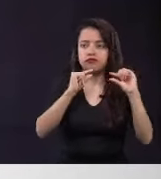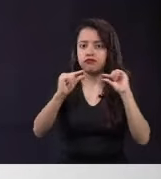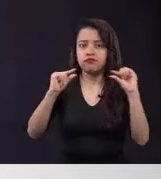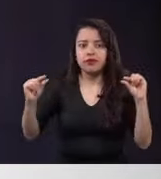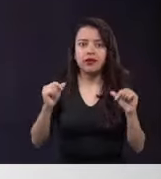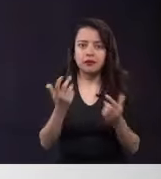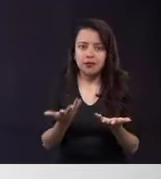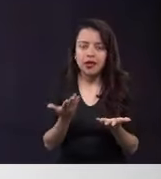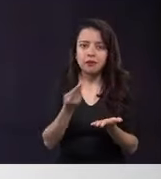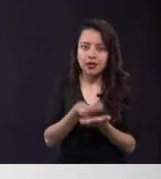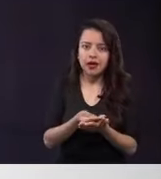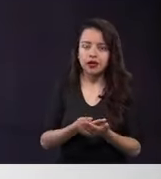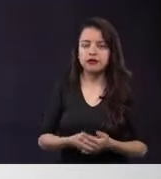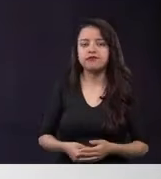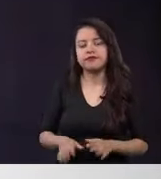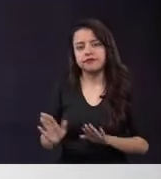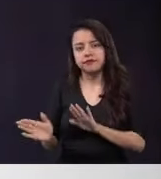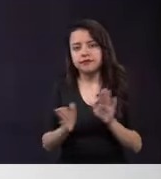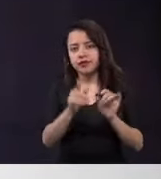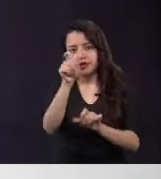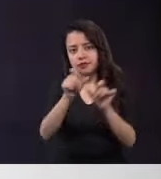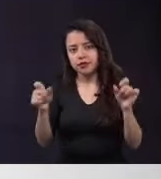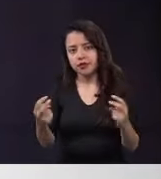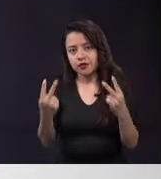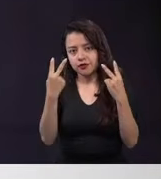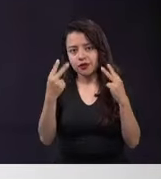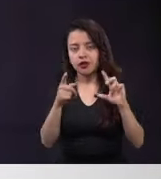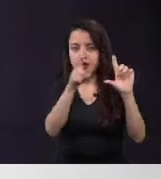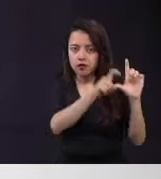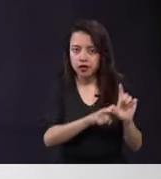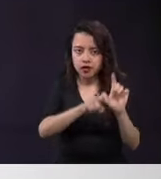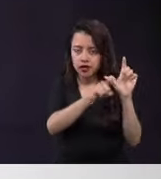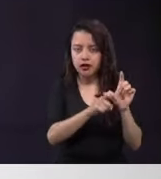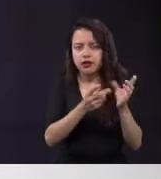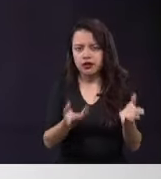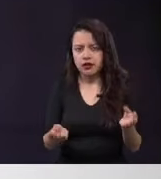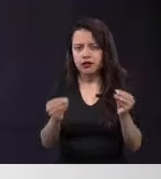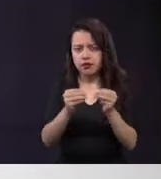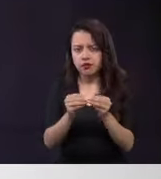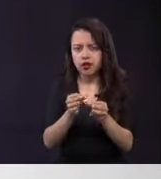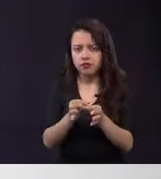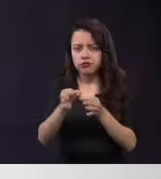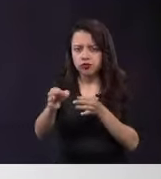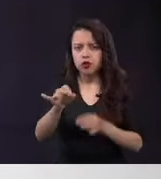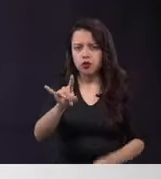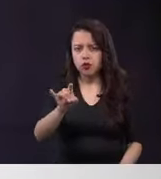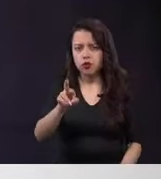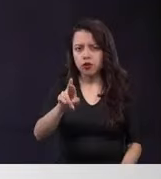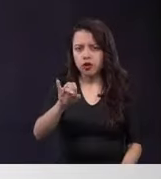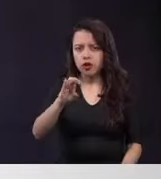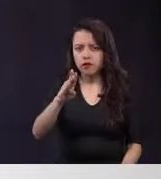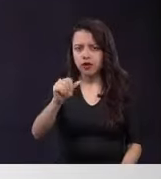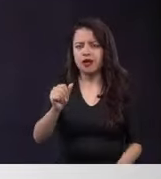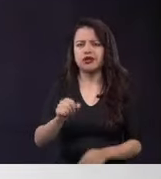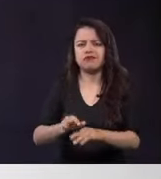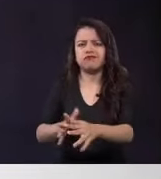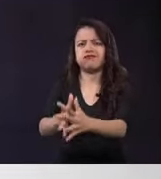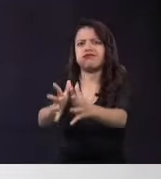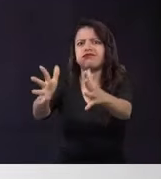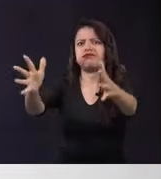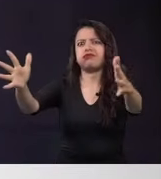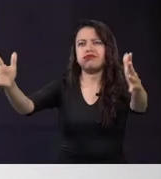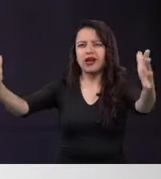Guajira y también dentro de la misma Uribia, porque usted sabe que Uribia es un municipio que es gigantesco, que tiene unos corregimientos que